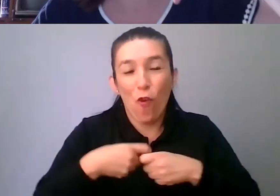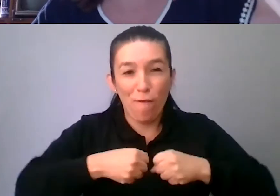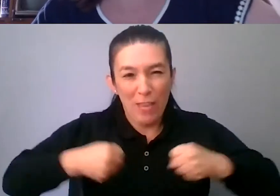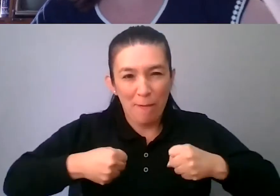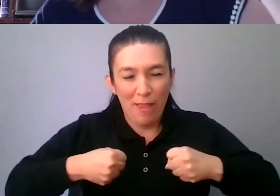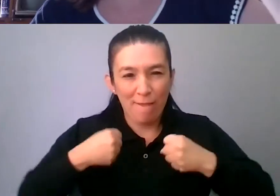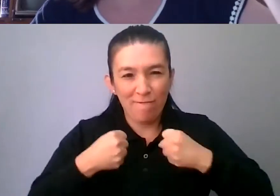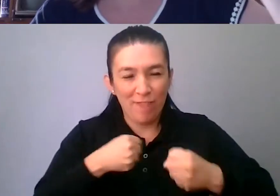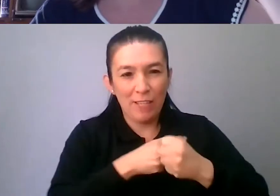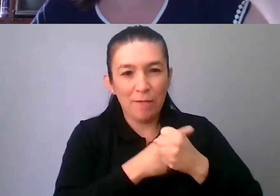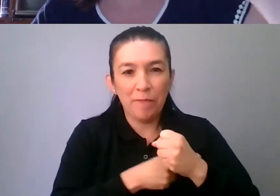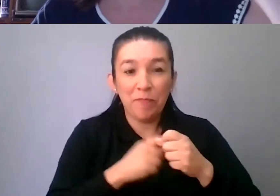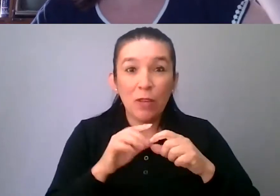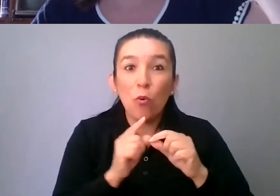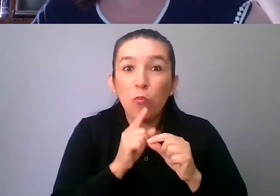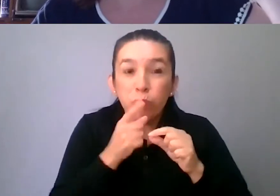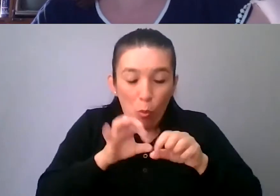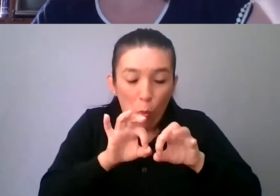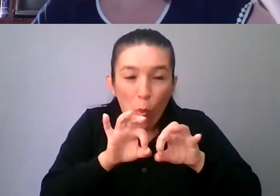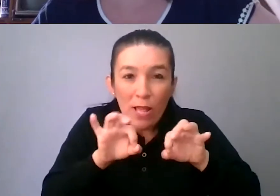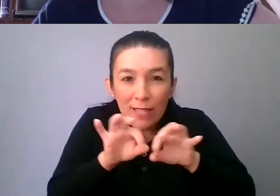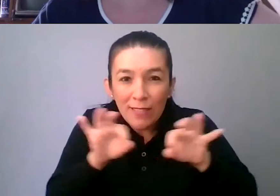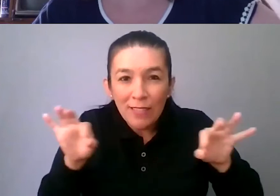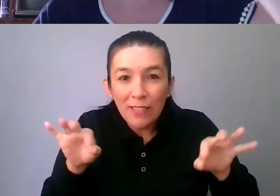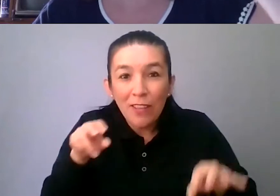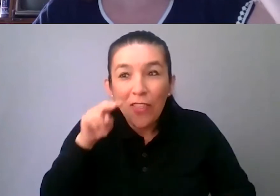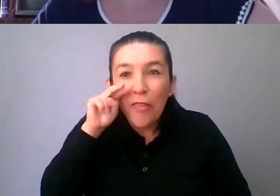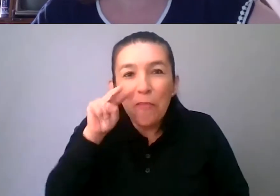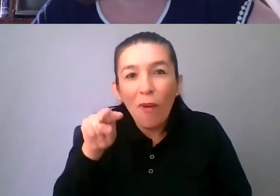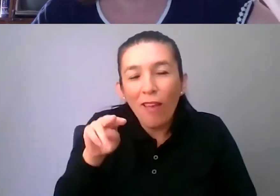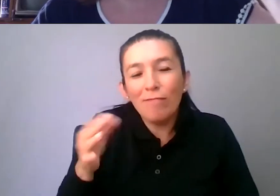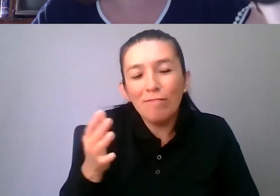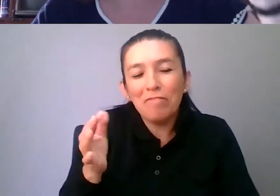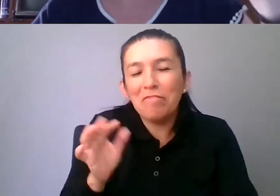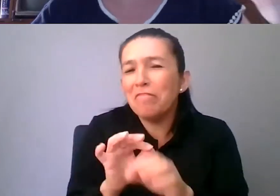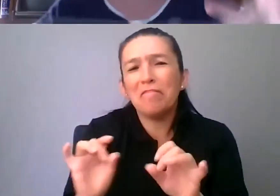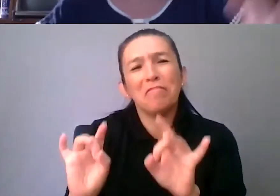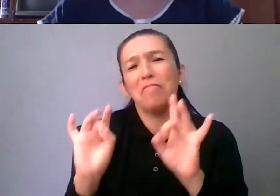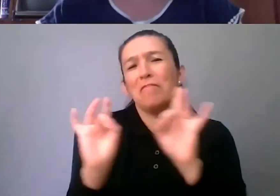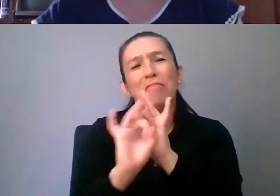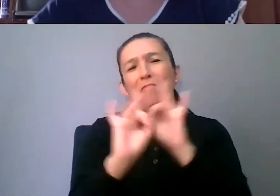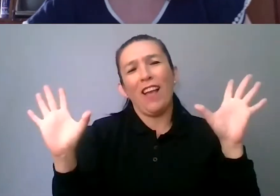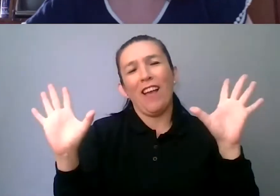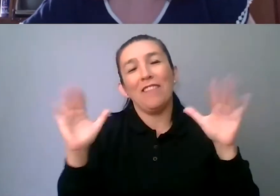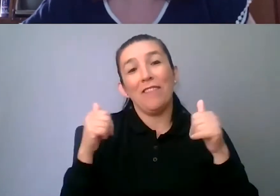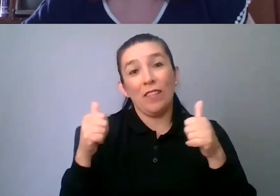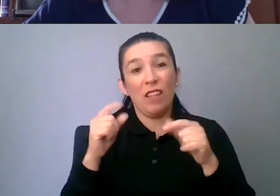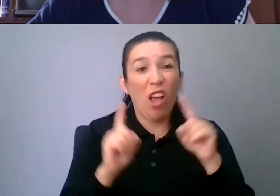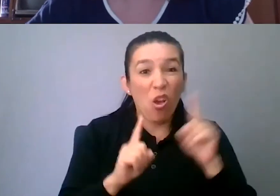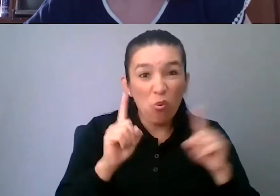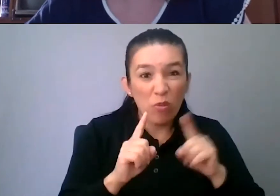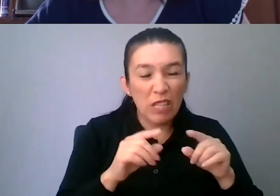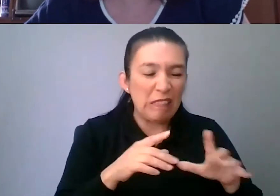Y está un poquito gruesa, es como, y en realidad la figura se forma re bien. Pero hay otras que son más